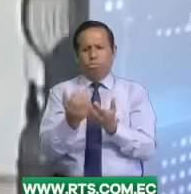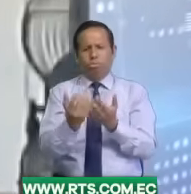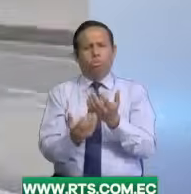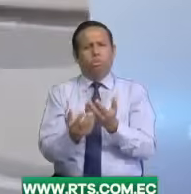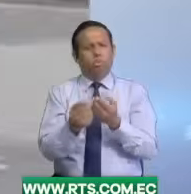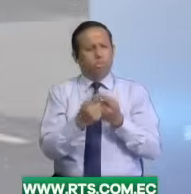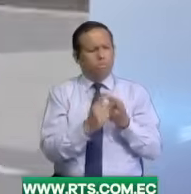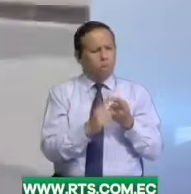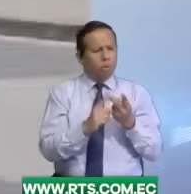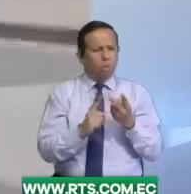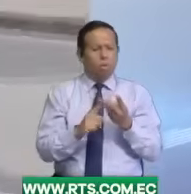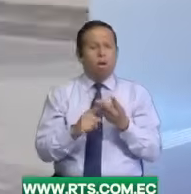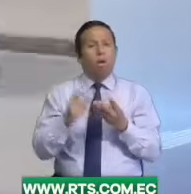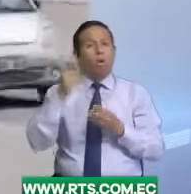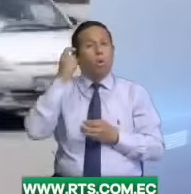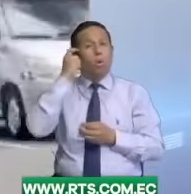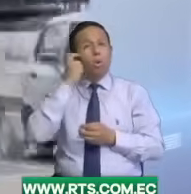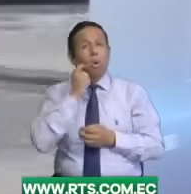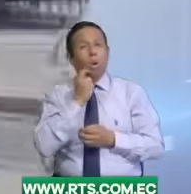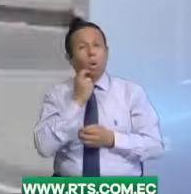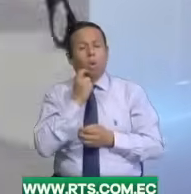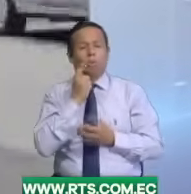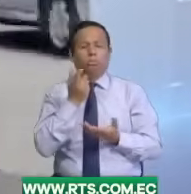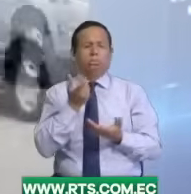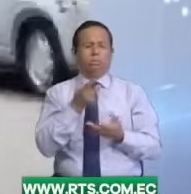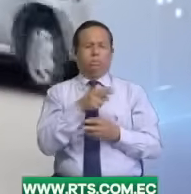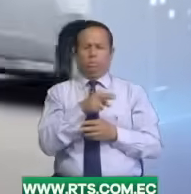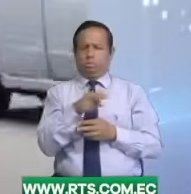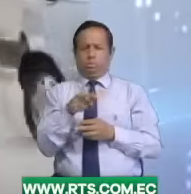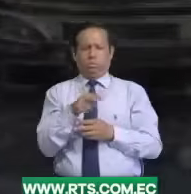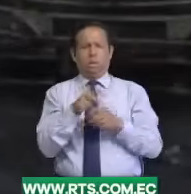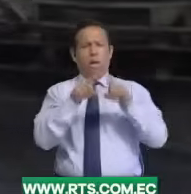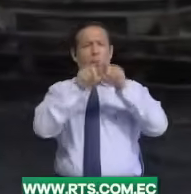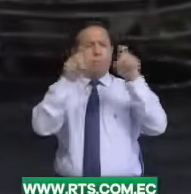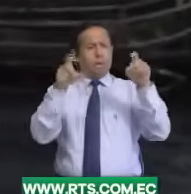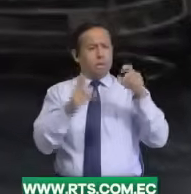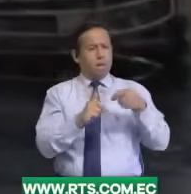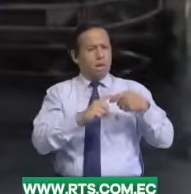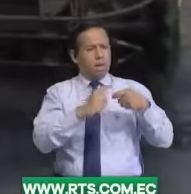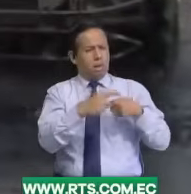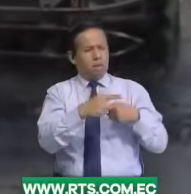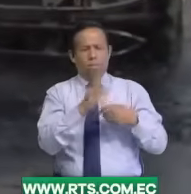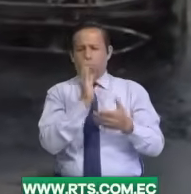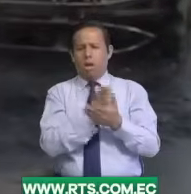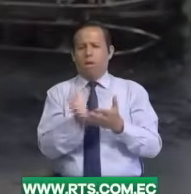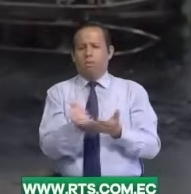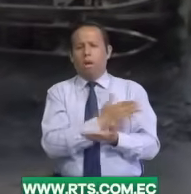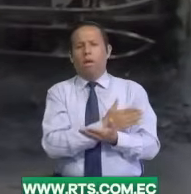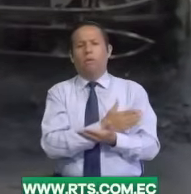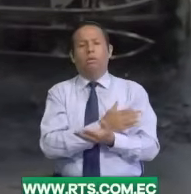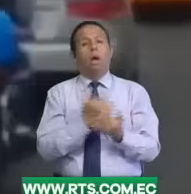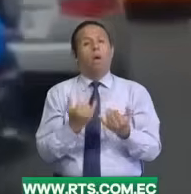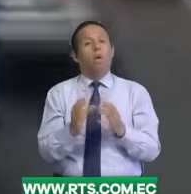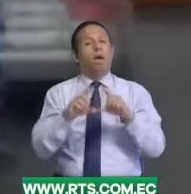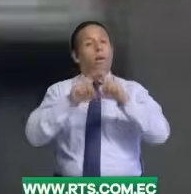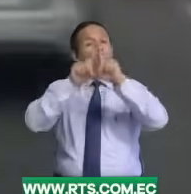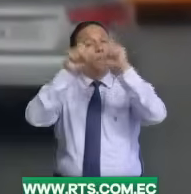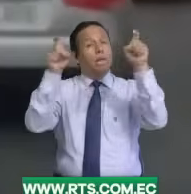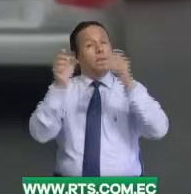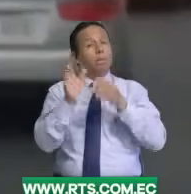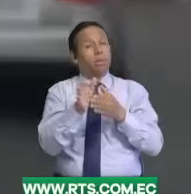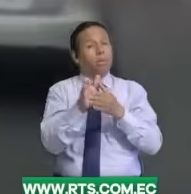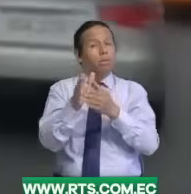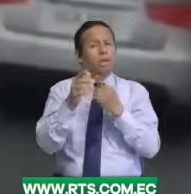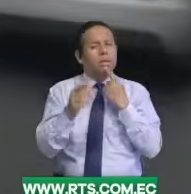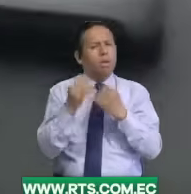Aquiles Álvarez, terminó el contrato con la operadora de la Troncal 2. La Metrovía menciona que se está investigando este último